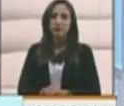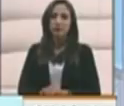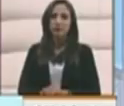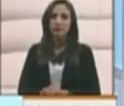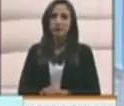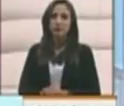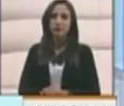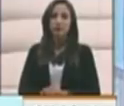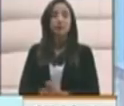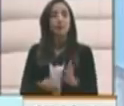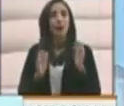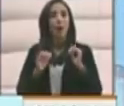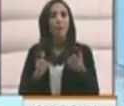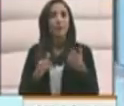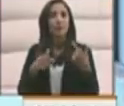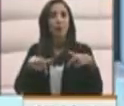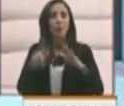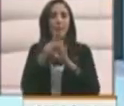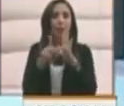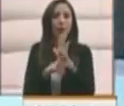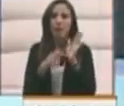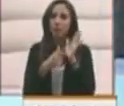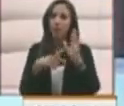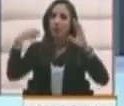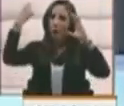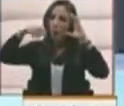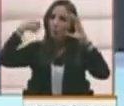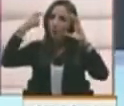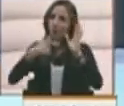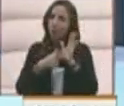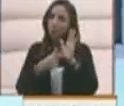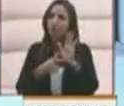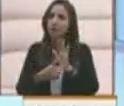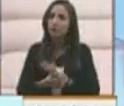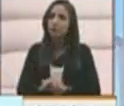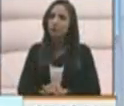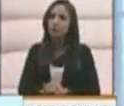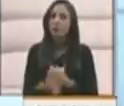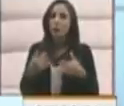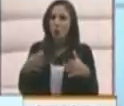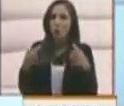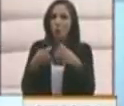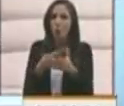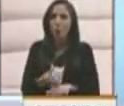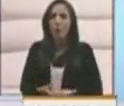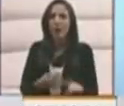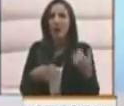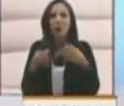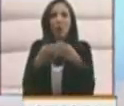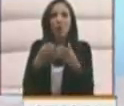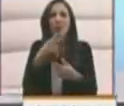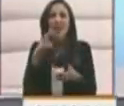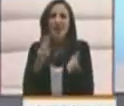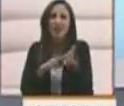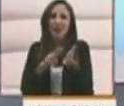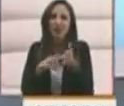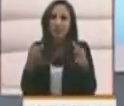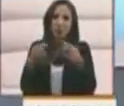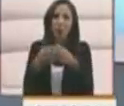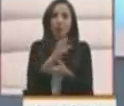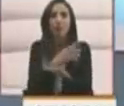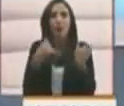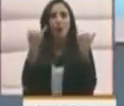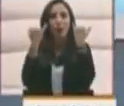Queremos comenzar este programa entonces mostrando un video que hizo el equipo de Misión Verdad sobre este